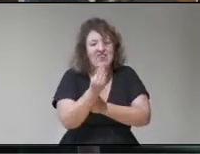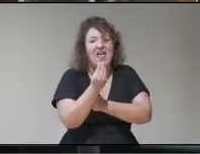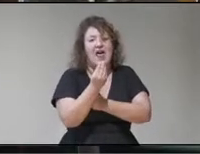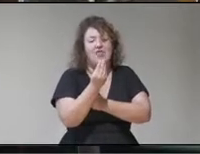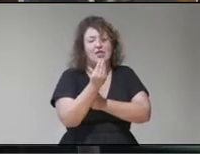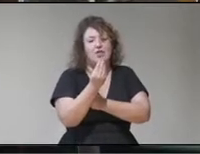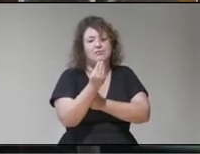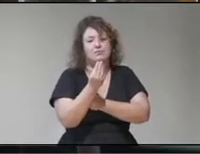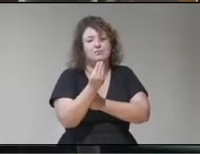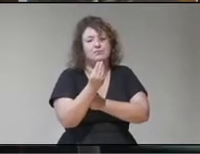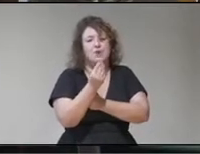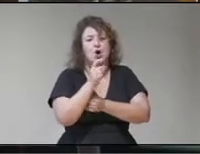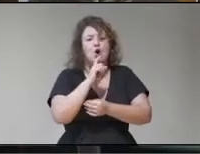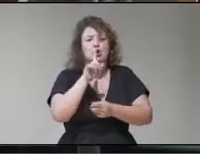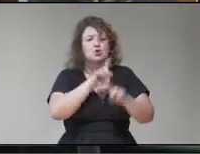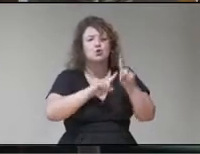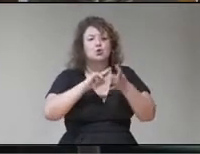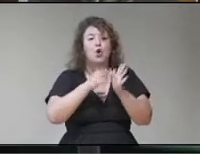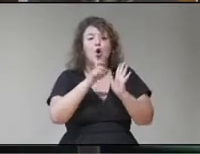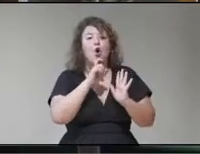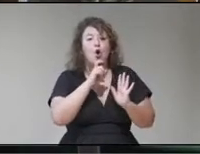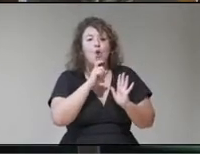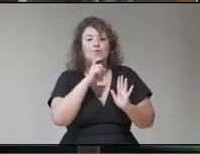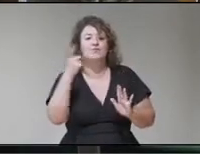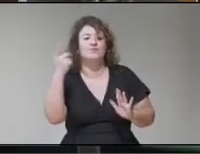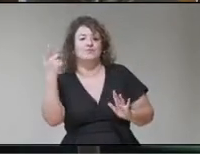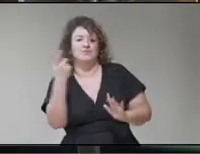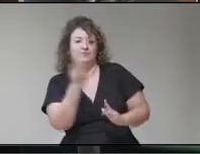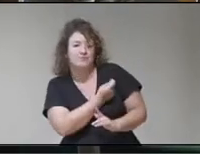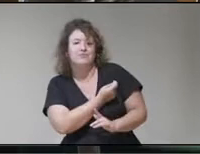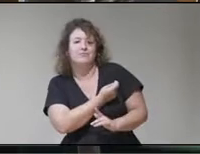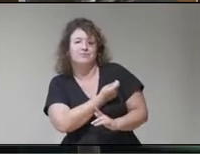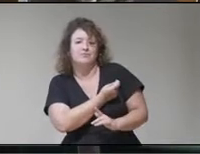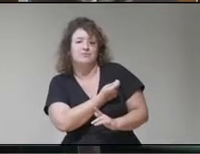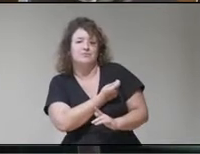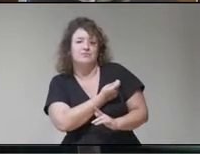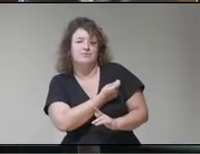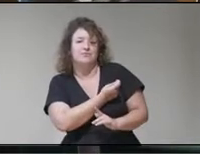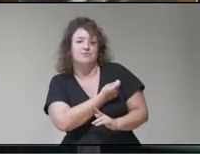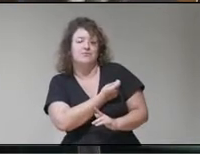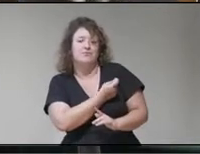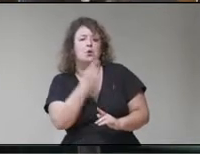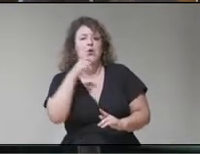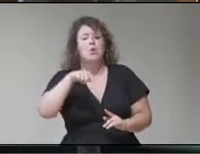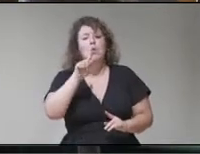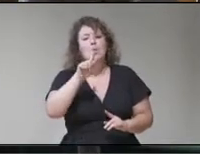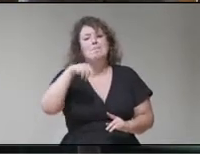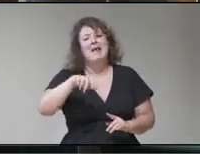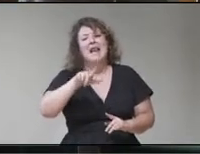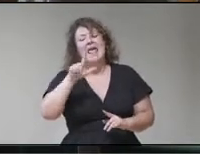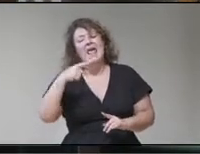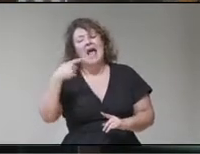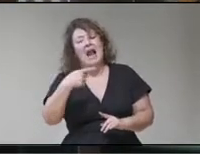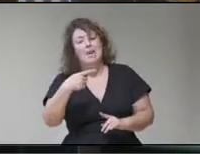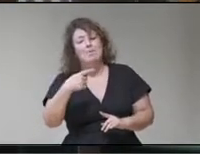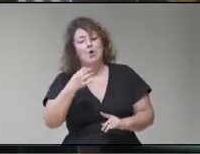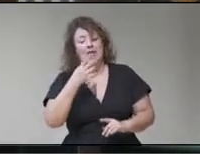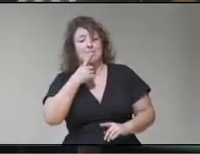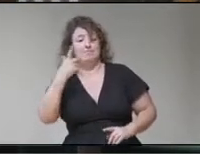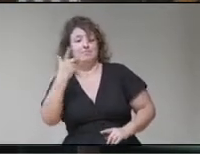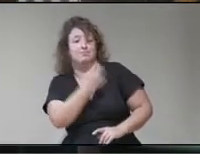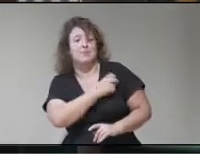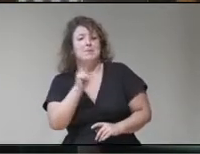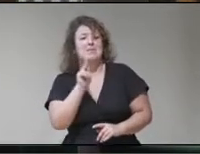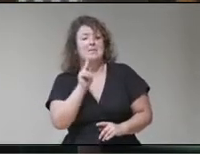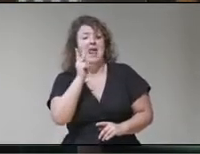se elimina el problema? Pues así. Al niño se le pone un miligramo de vitamina K en